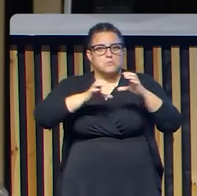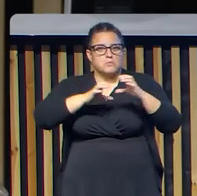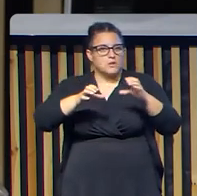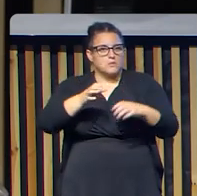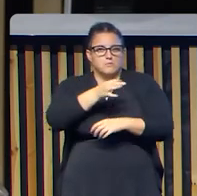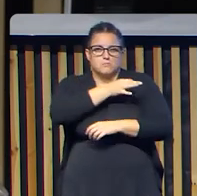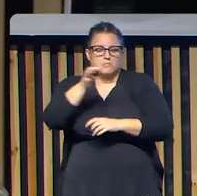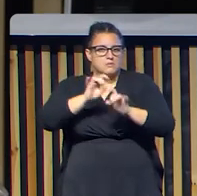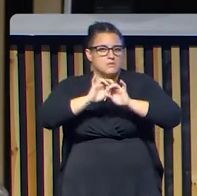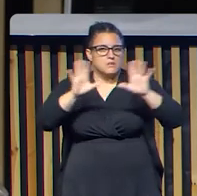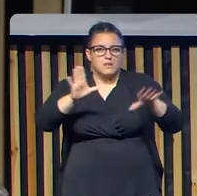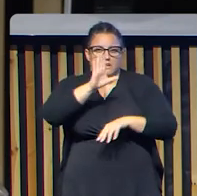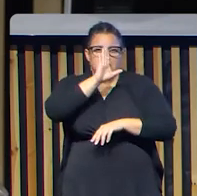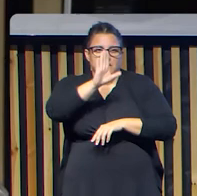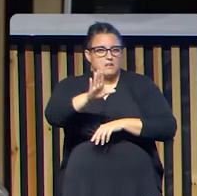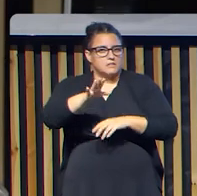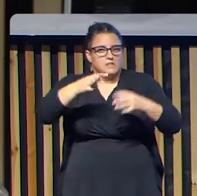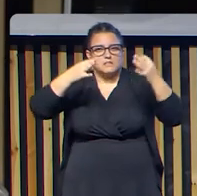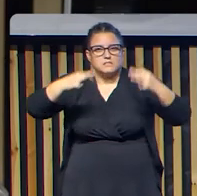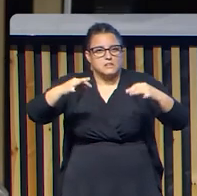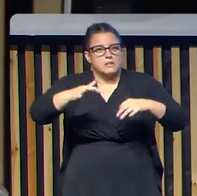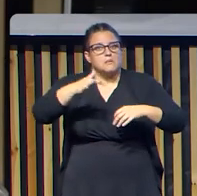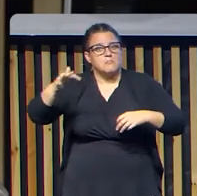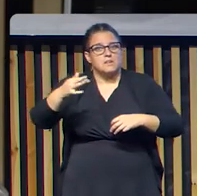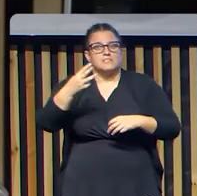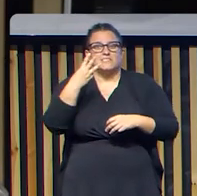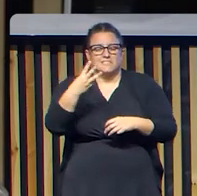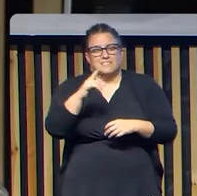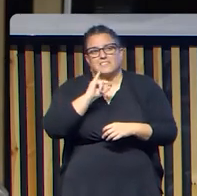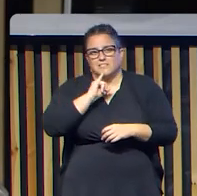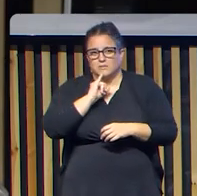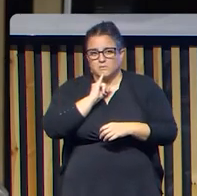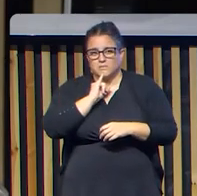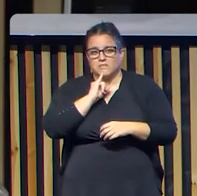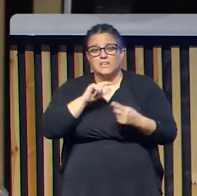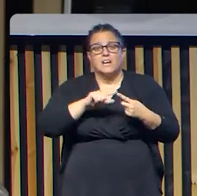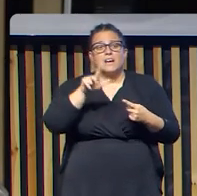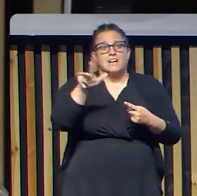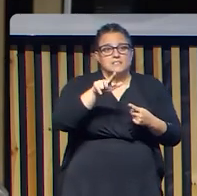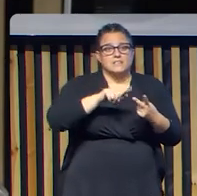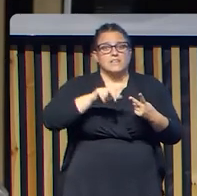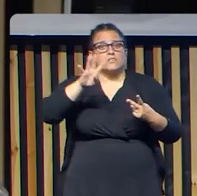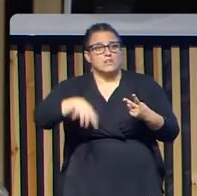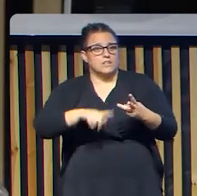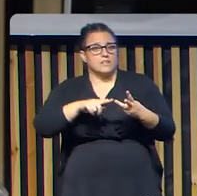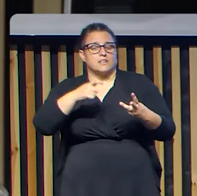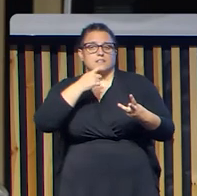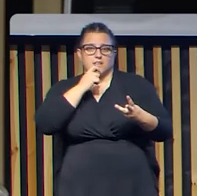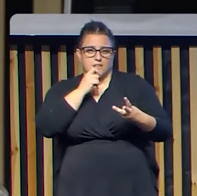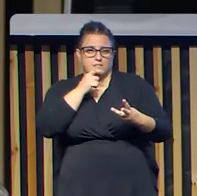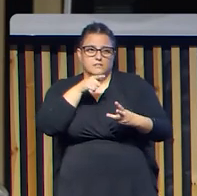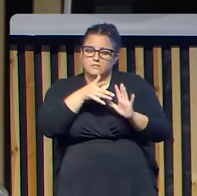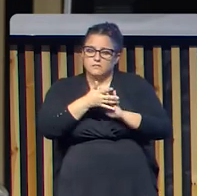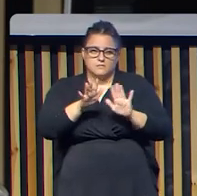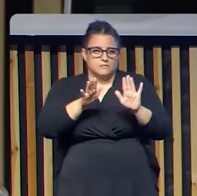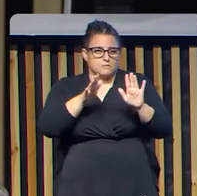trilingüe estaban twitteando en castellano en catalán y en inglés y esto era muy importante porque